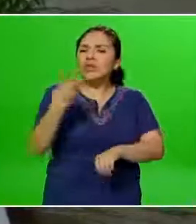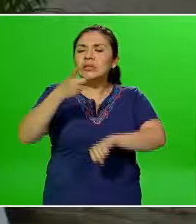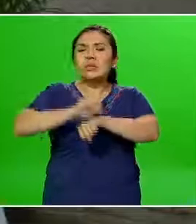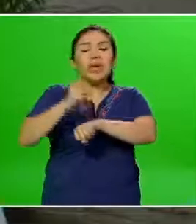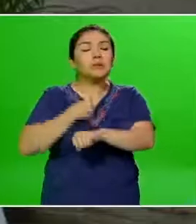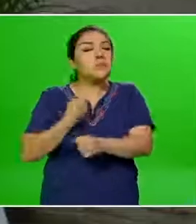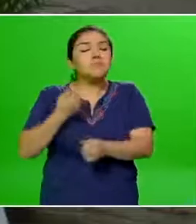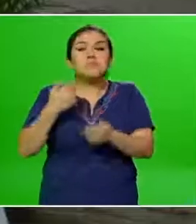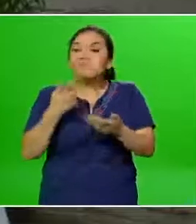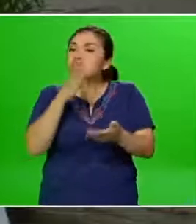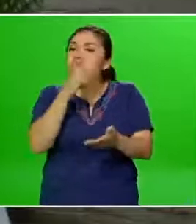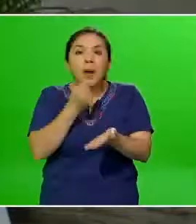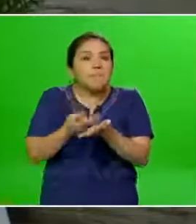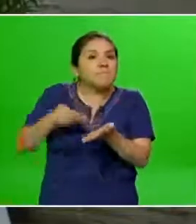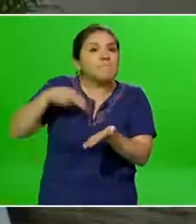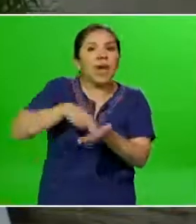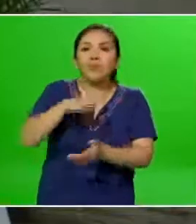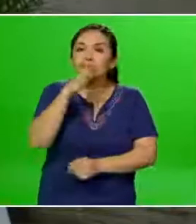me paré.